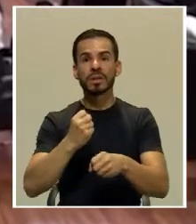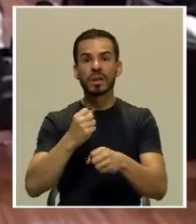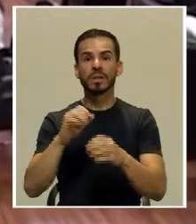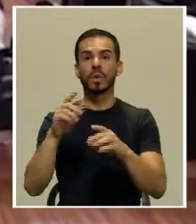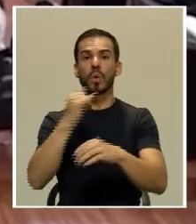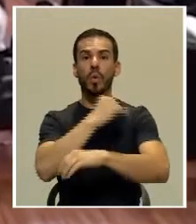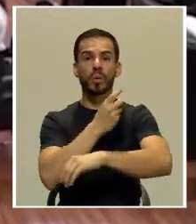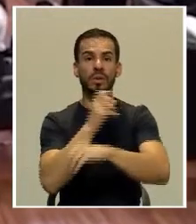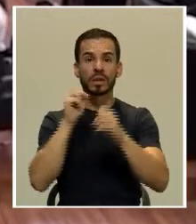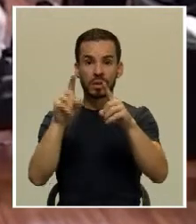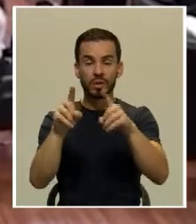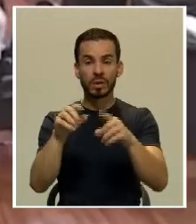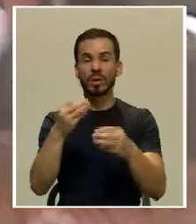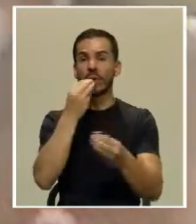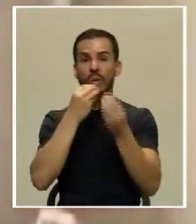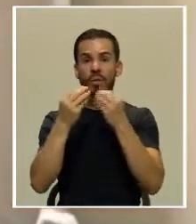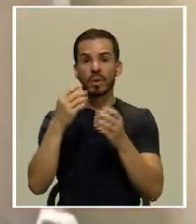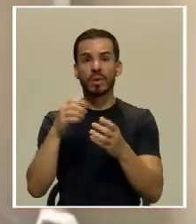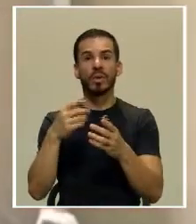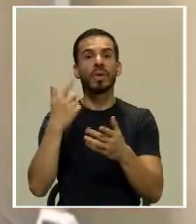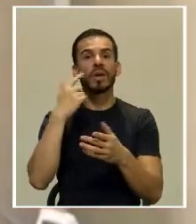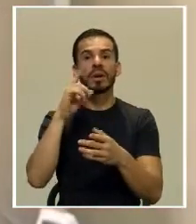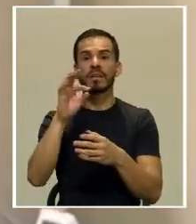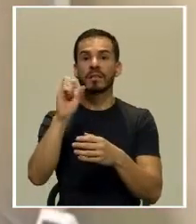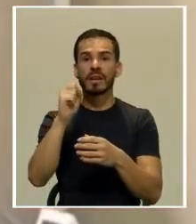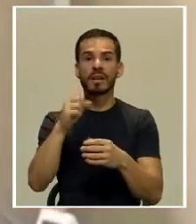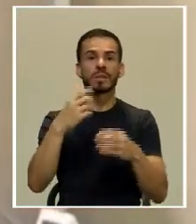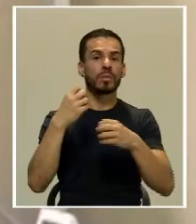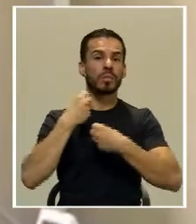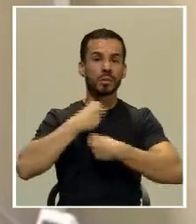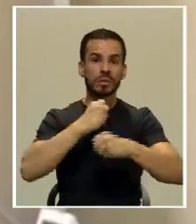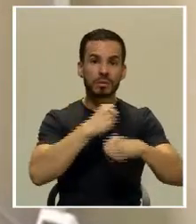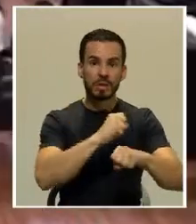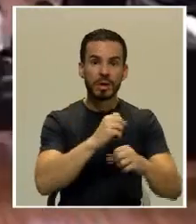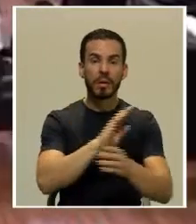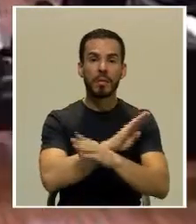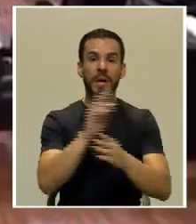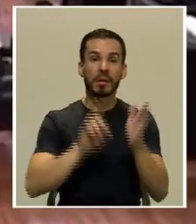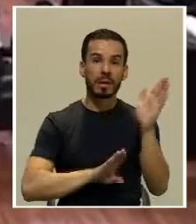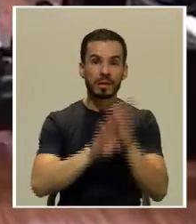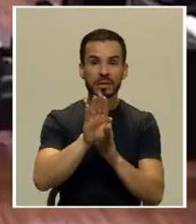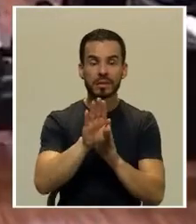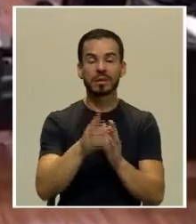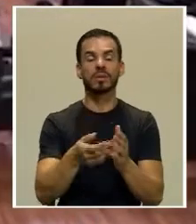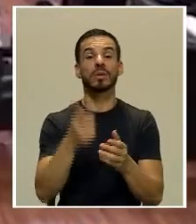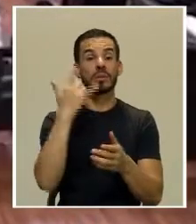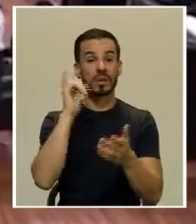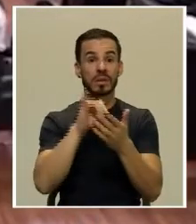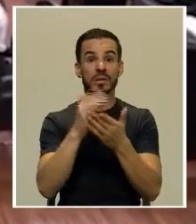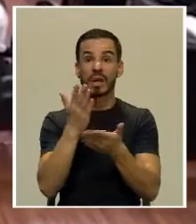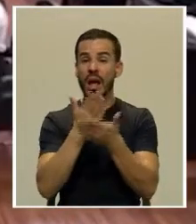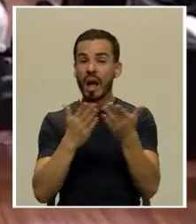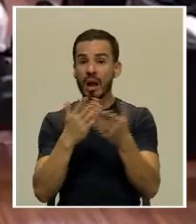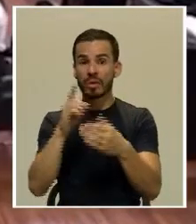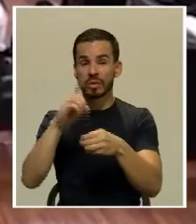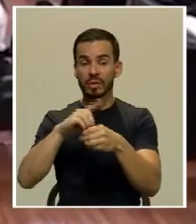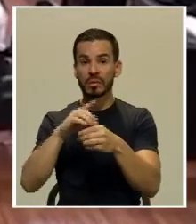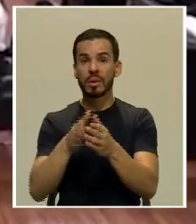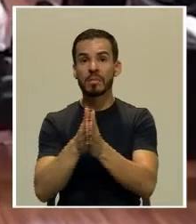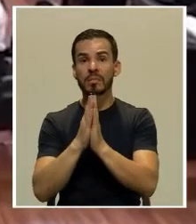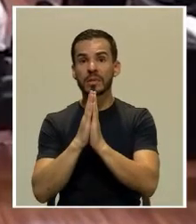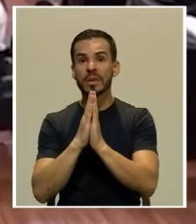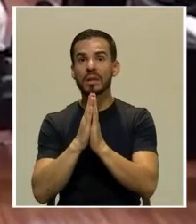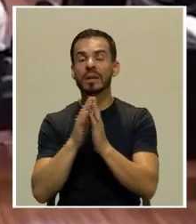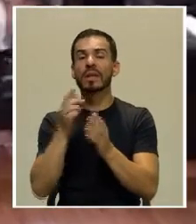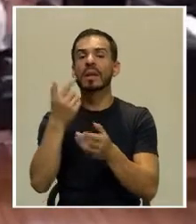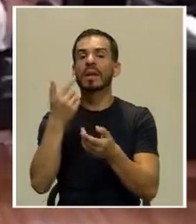de educación, comedores escolares, FES, municipalidades, Banca para el Desarrollo. Por su parte, algunos legisladores pidieron